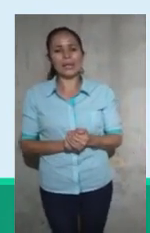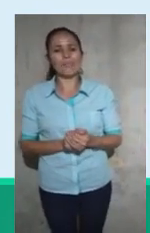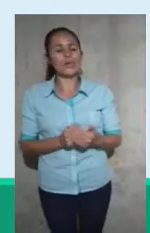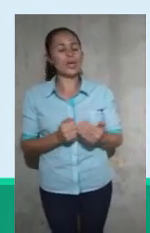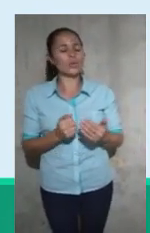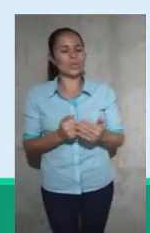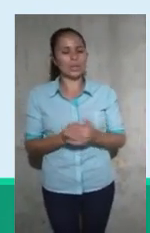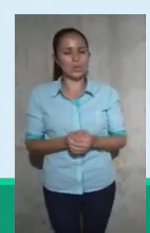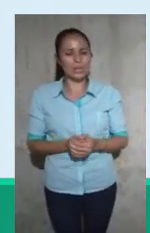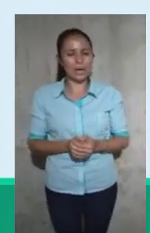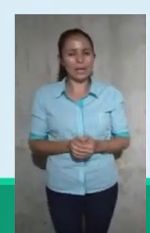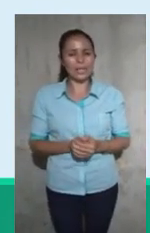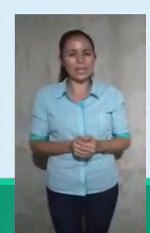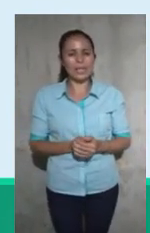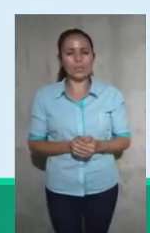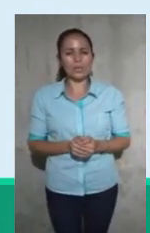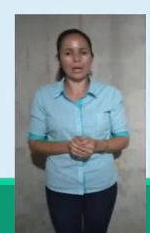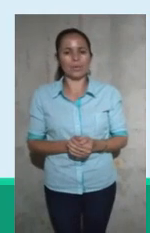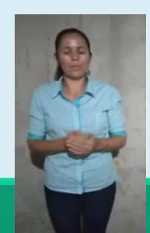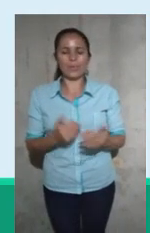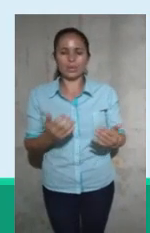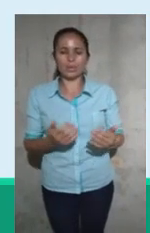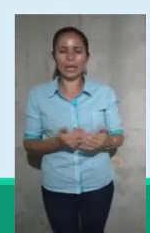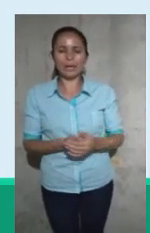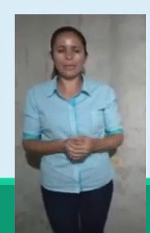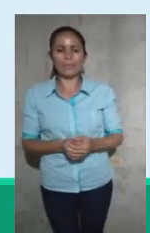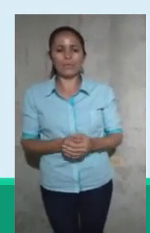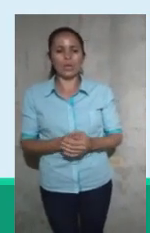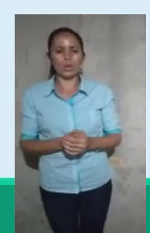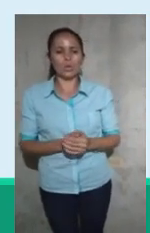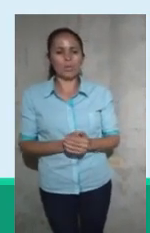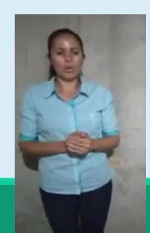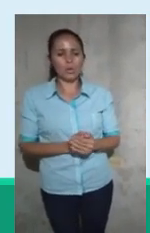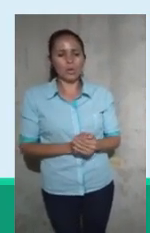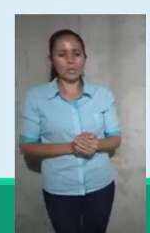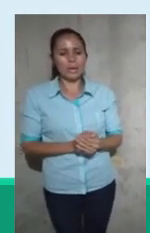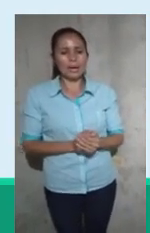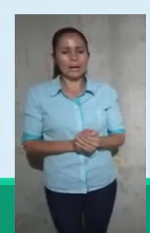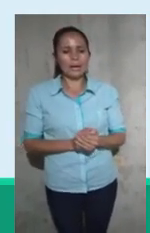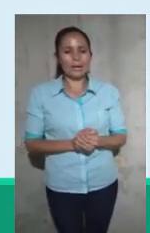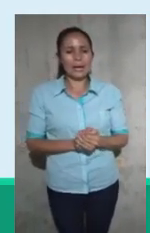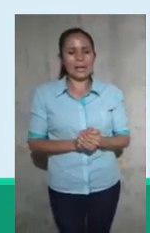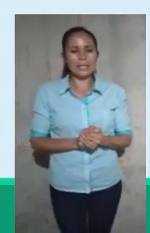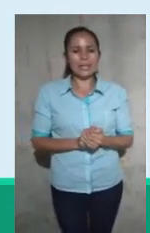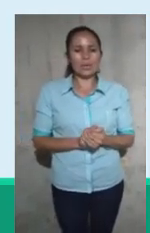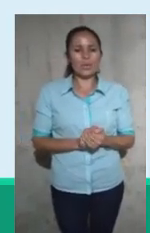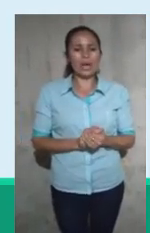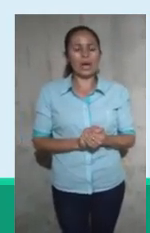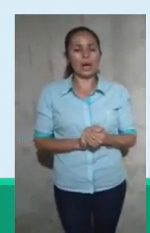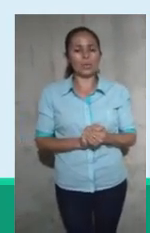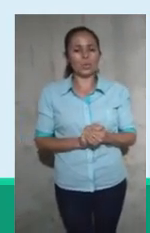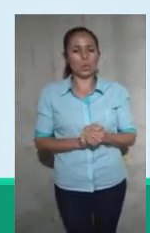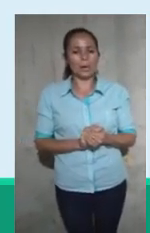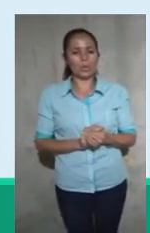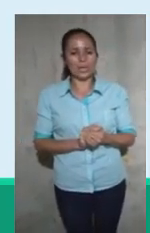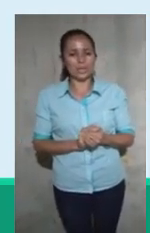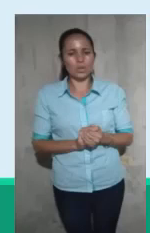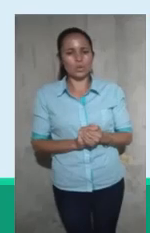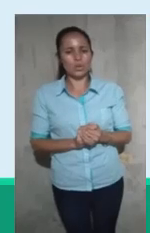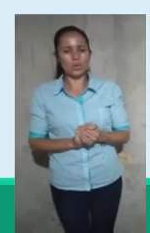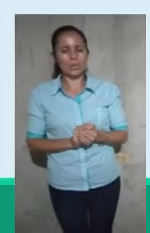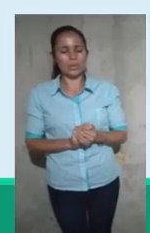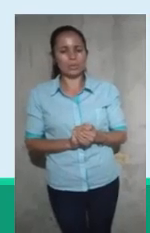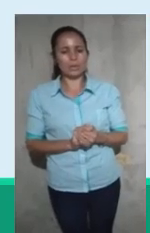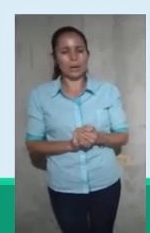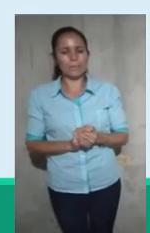de bioseguridad y cuidado personal. Número dos, realizan una